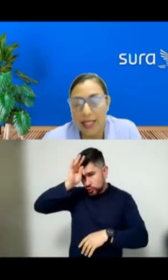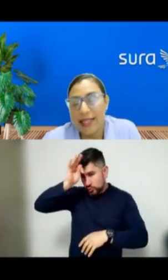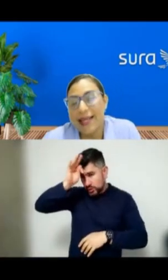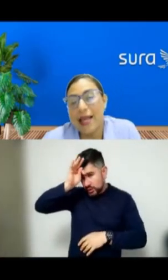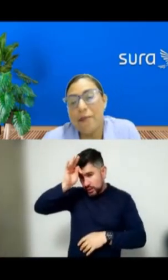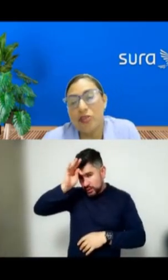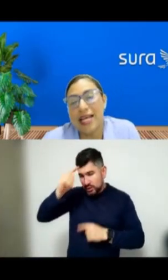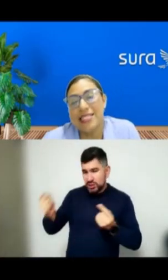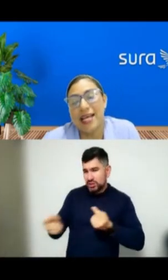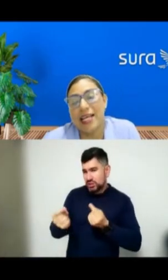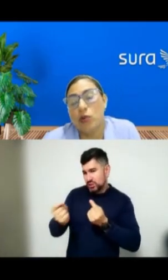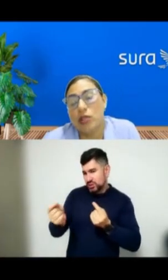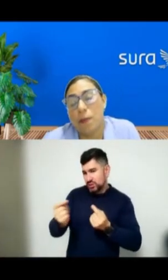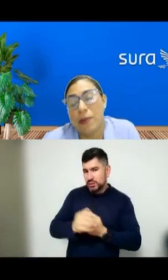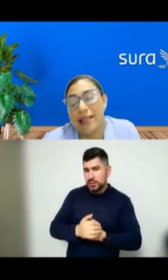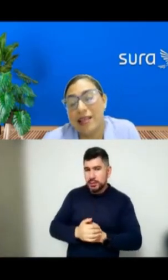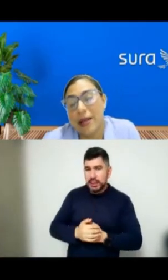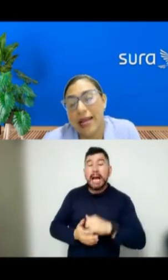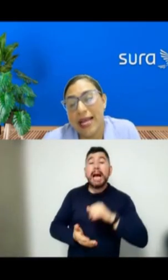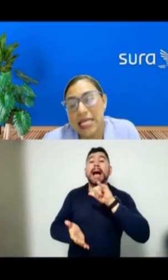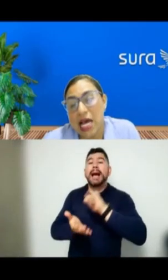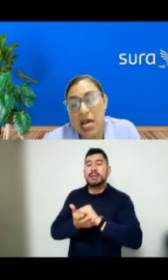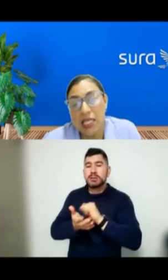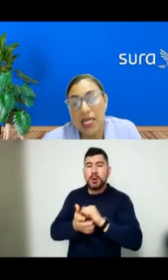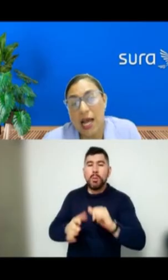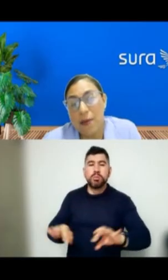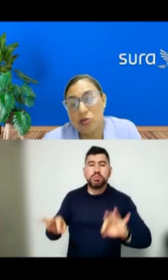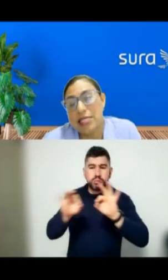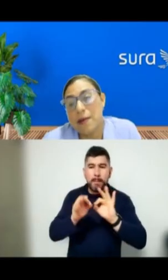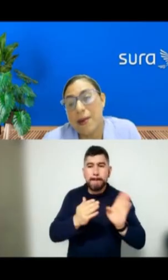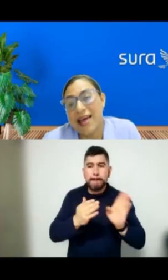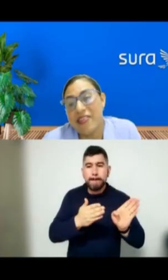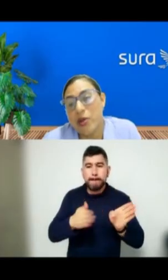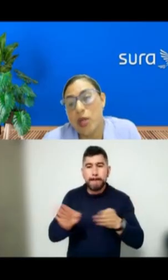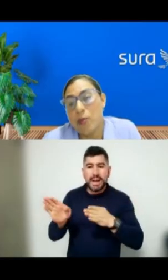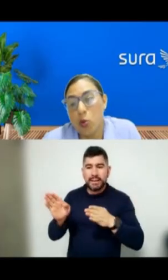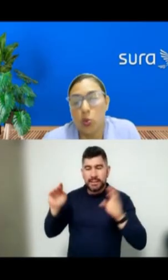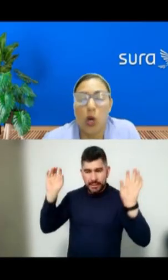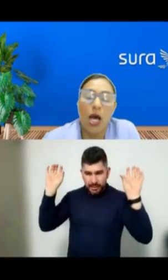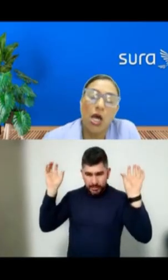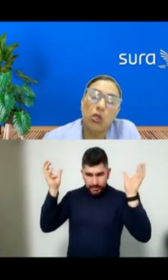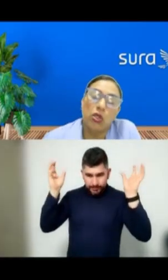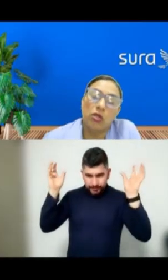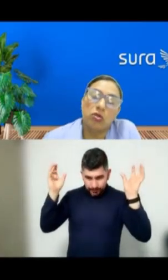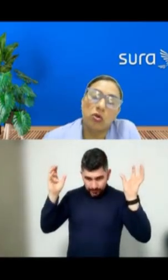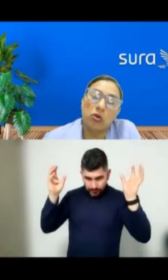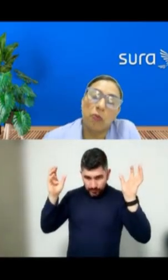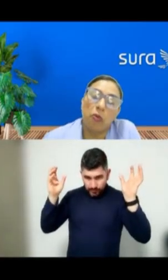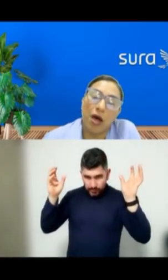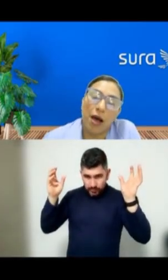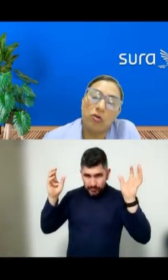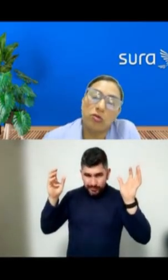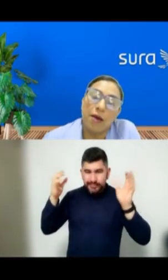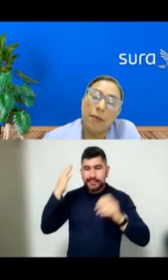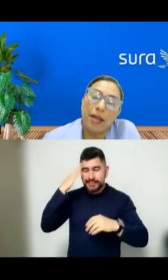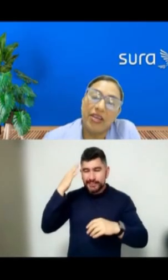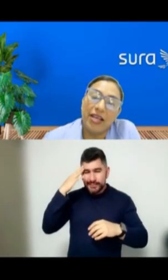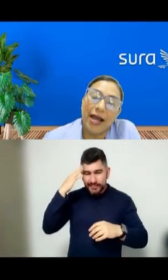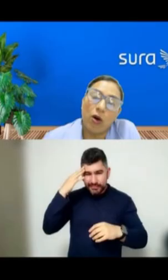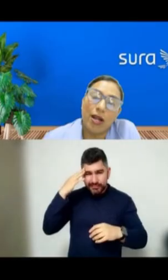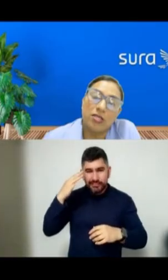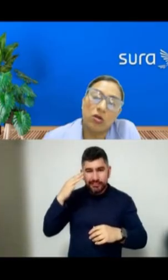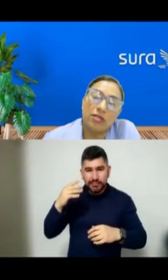cercano. De aquí la importancia de que en nuestros planes de emergencia tengamos ese plan de ayuda mutua donde nosotros